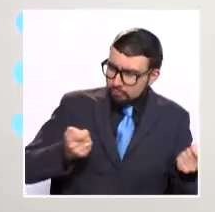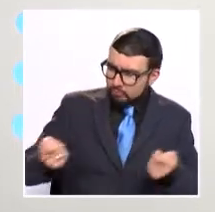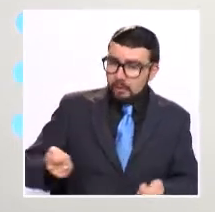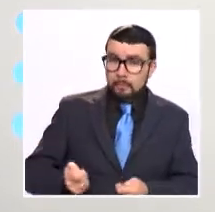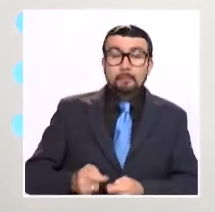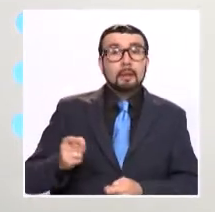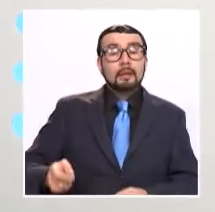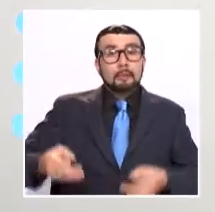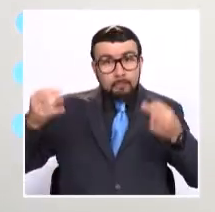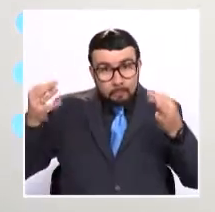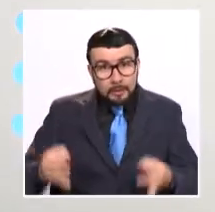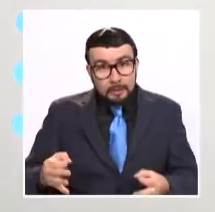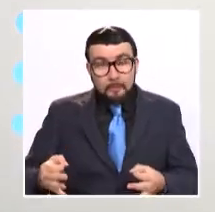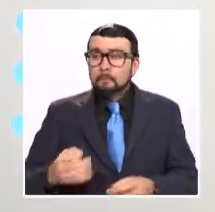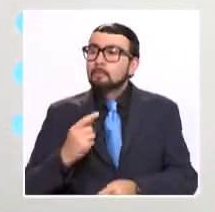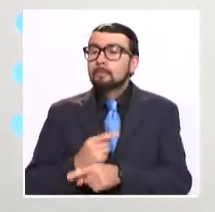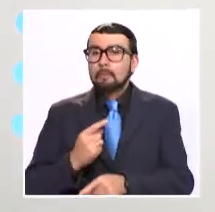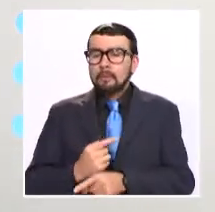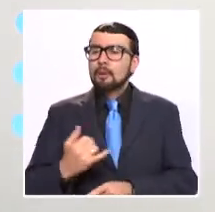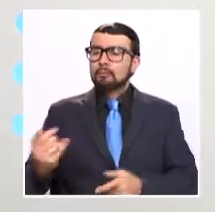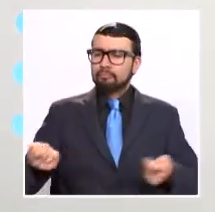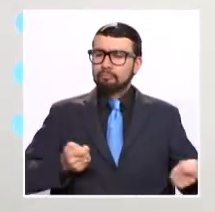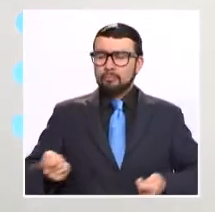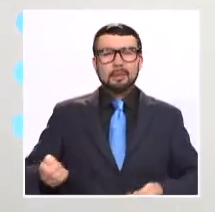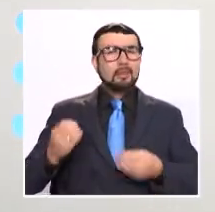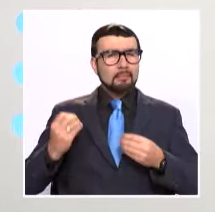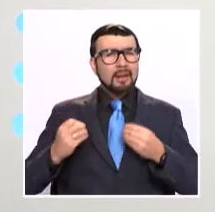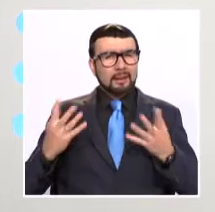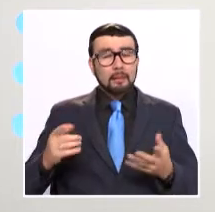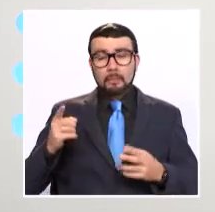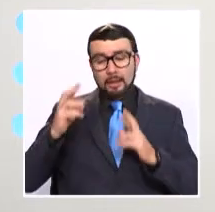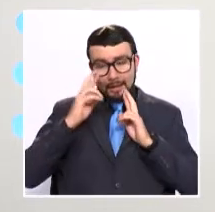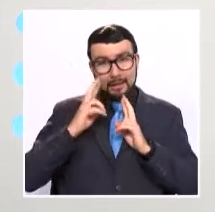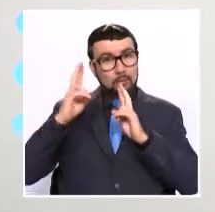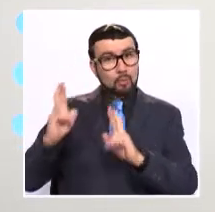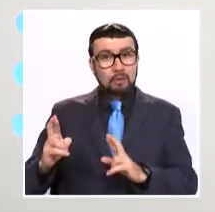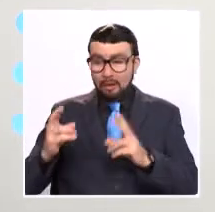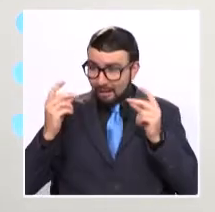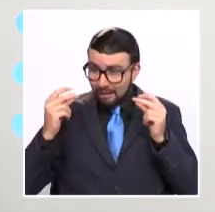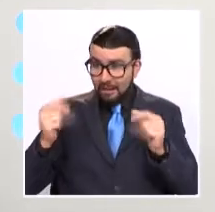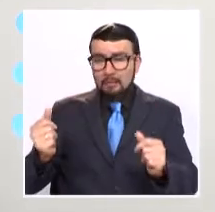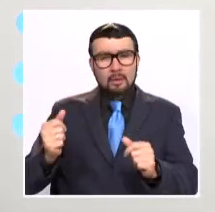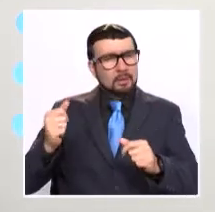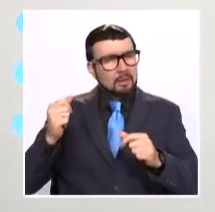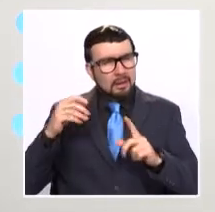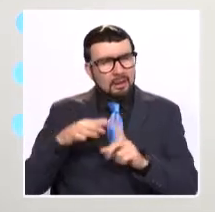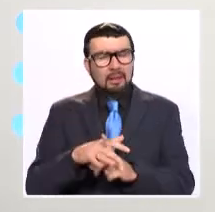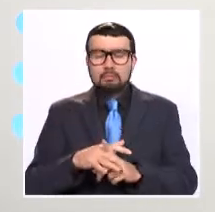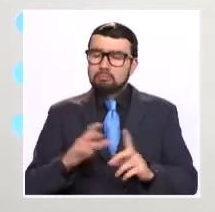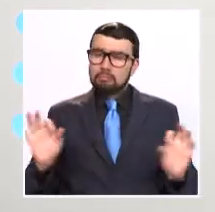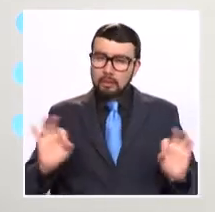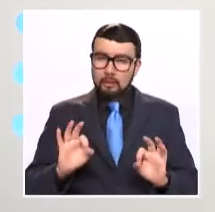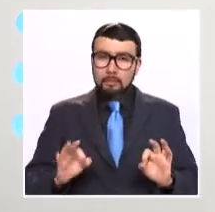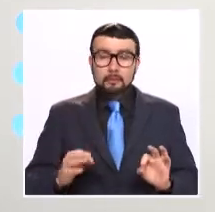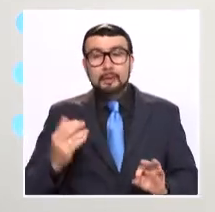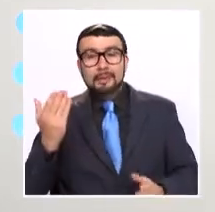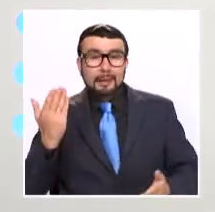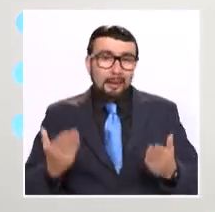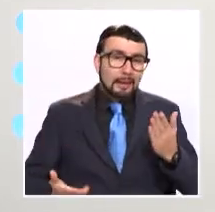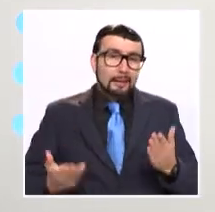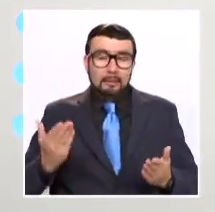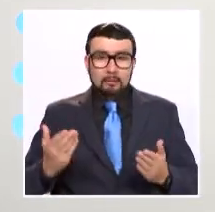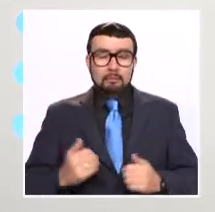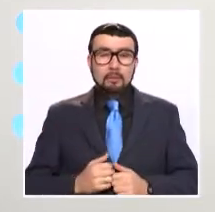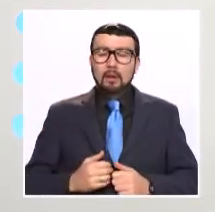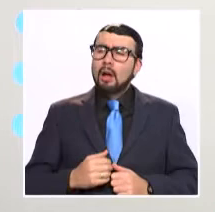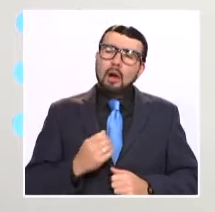que la fabrican, germen fraccionado, para que la respuesta local no sea tan agresiva. Entonces, ya depende de cada necesidad. Hay edades